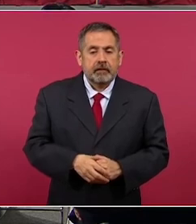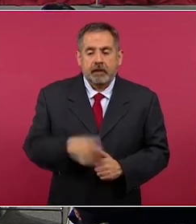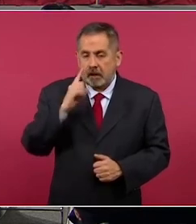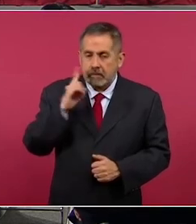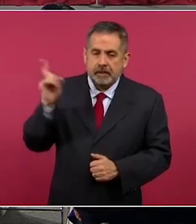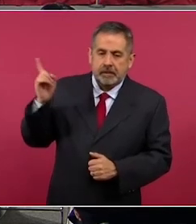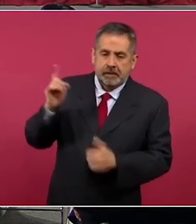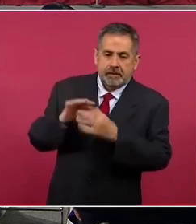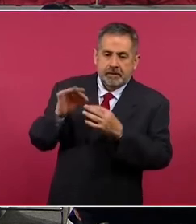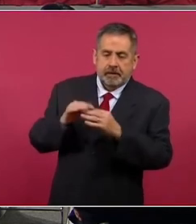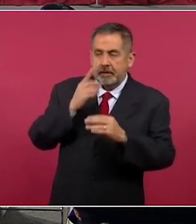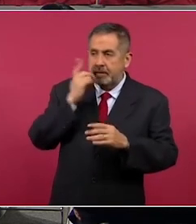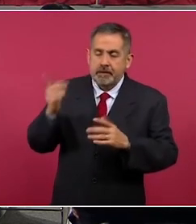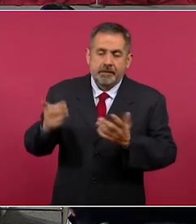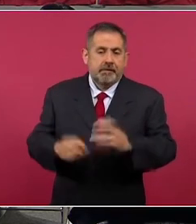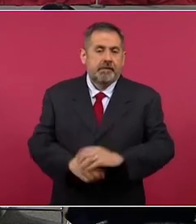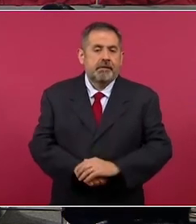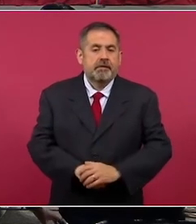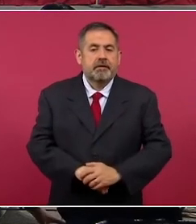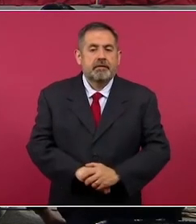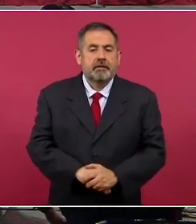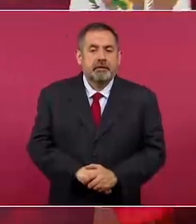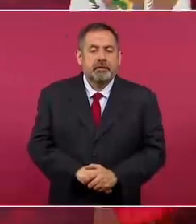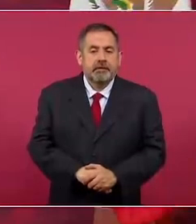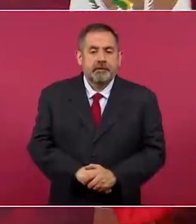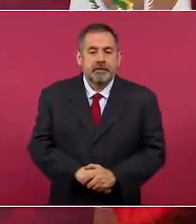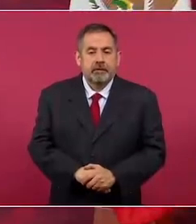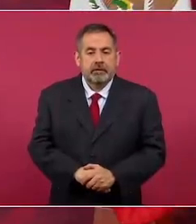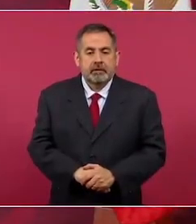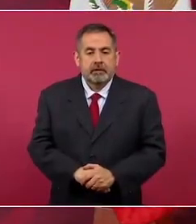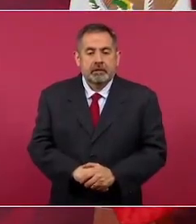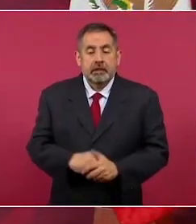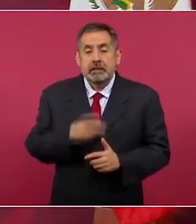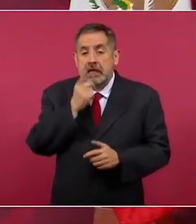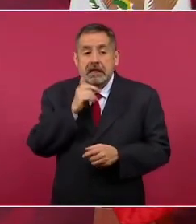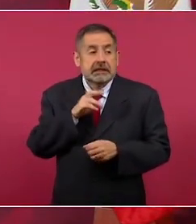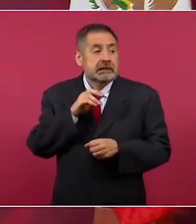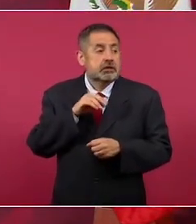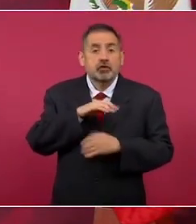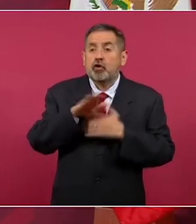Mire cómo dice. Es un secreto a voces.